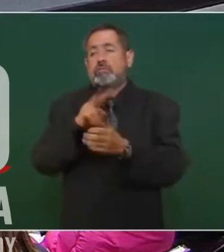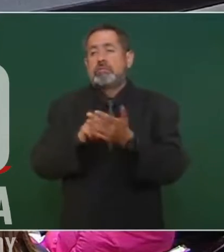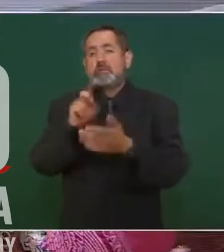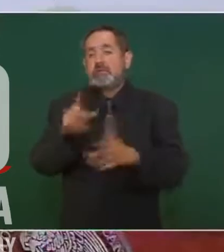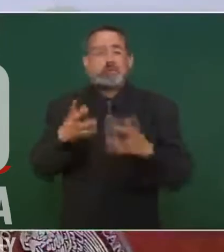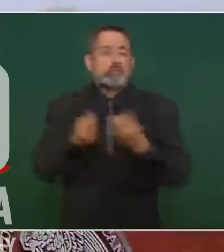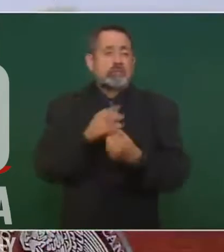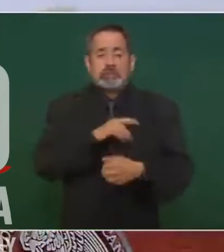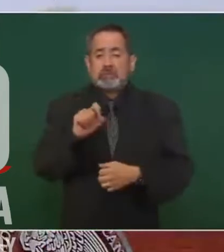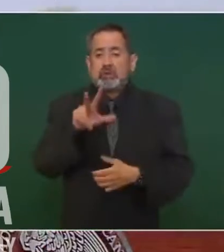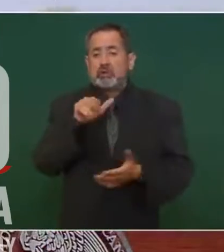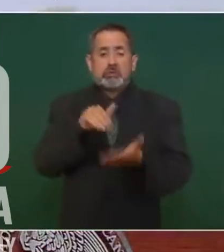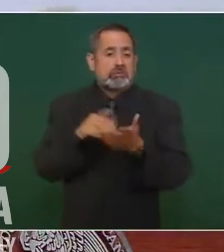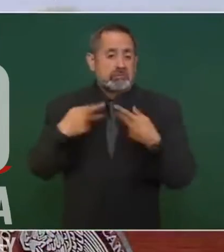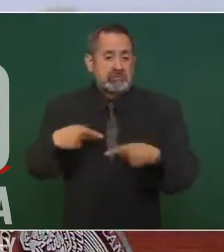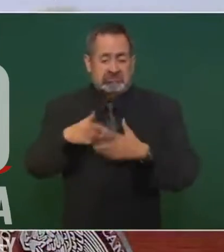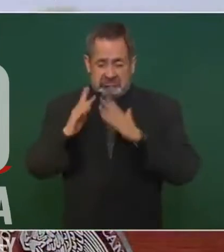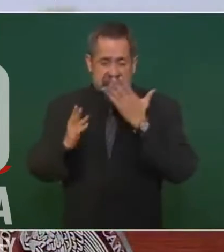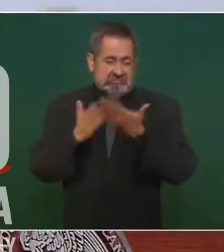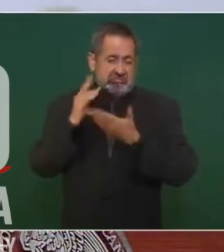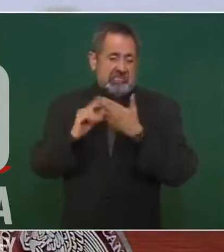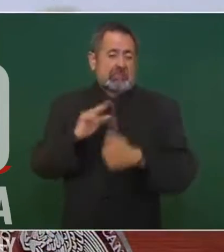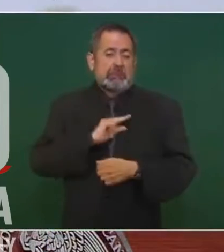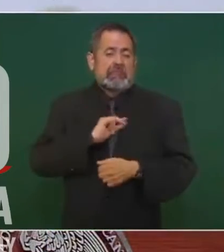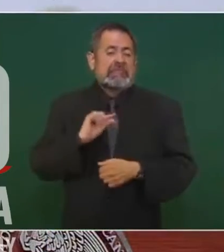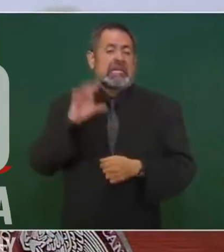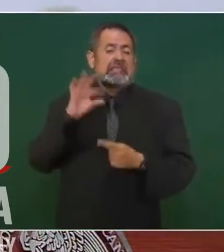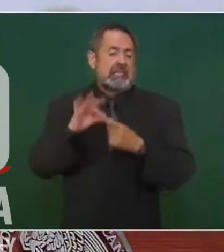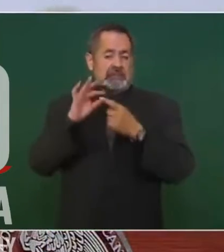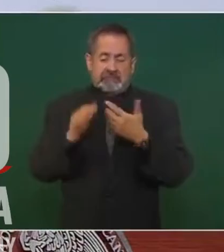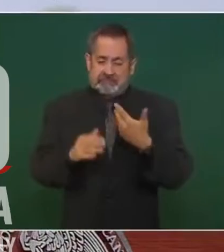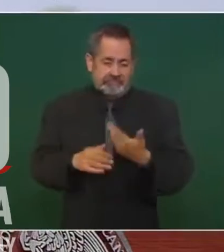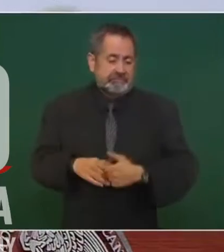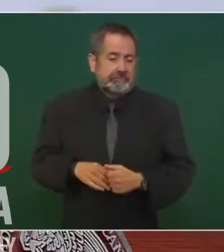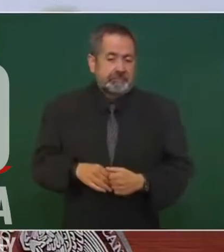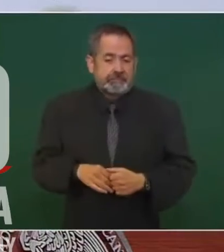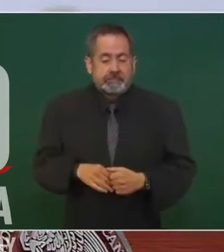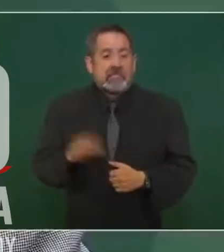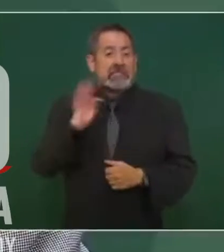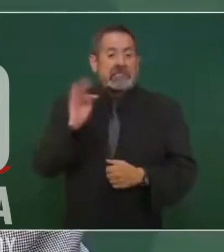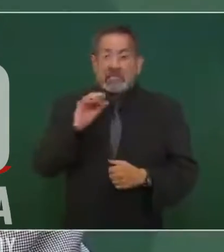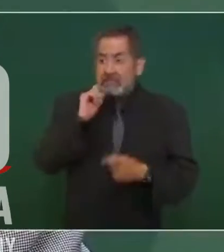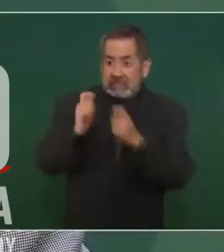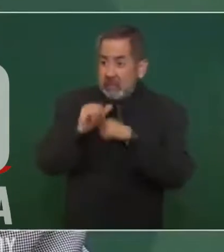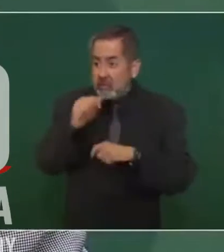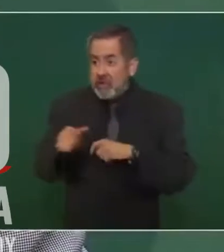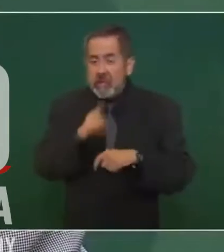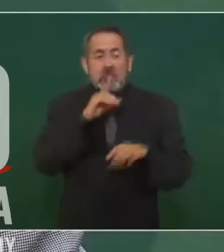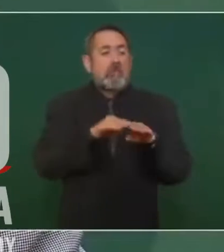de 28,000. Sin embargo, de seguir con el anterior abordaje, estaríamos tan solo